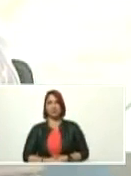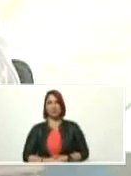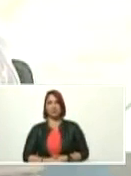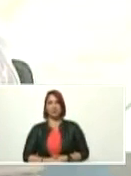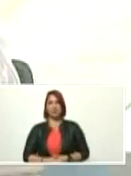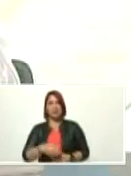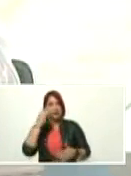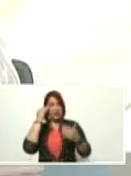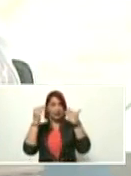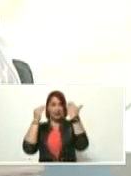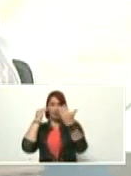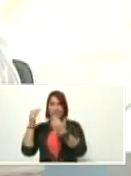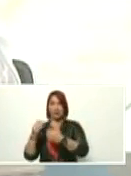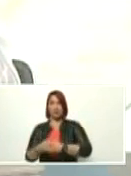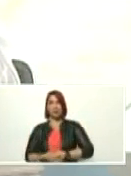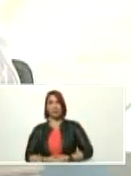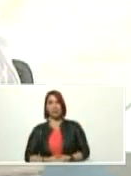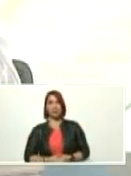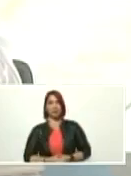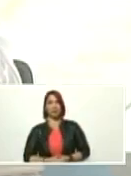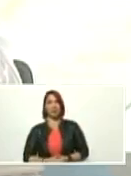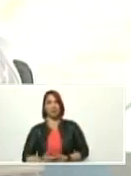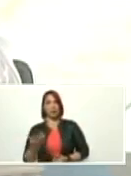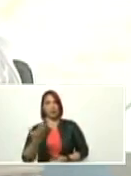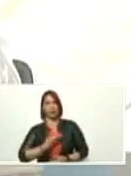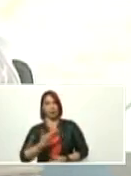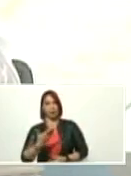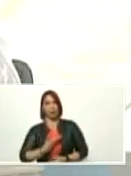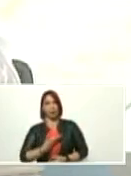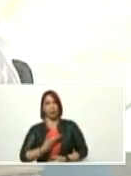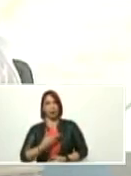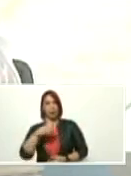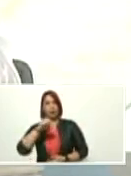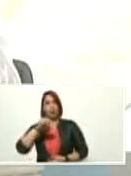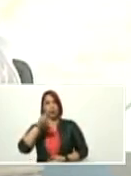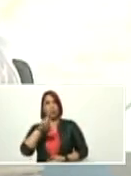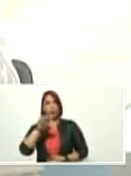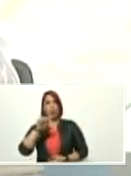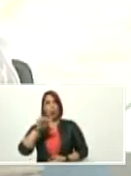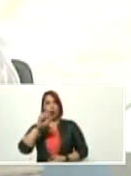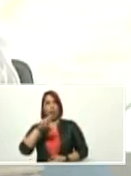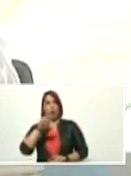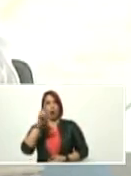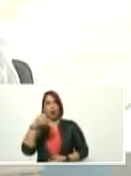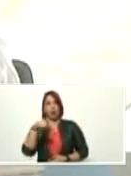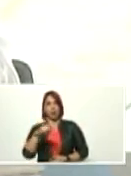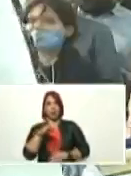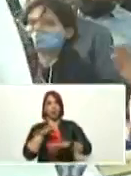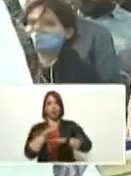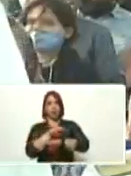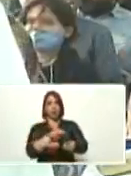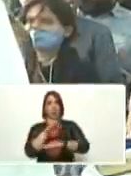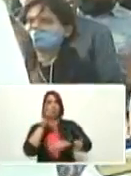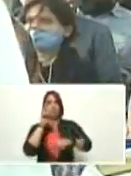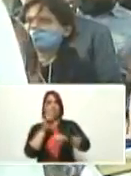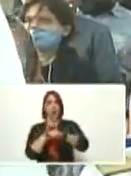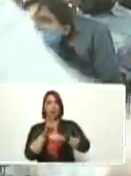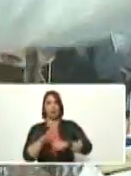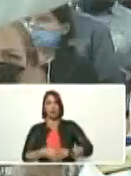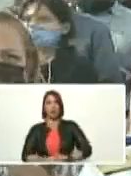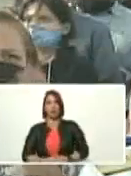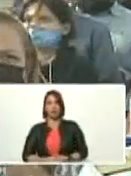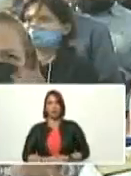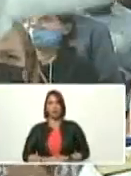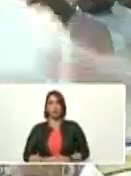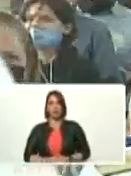Mis saludos al alcalde Suárez, de municipio Vargas, en La Guaira.